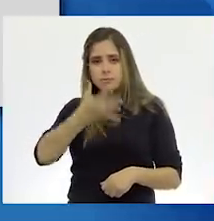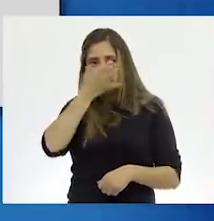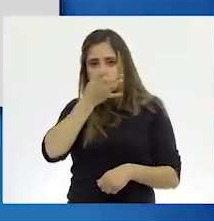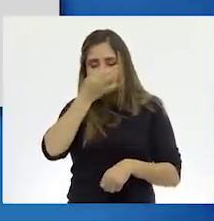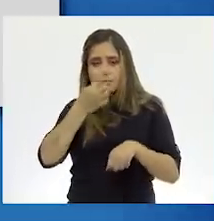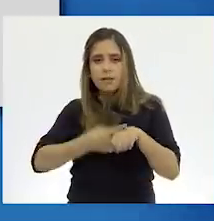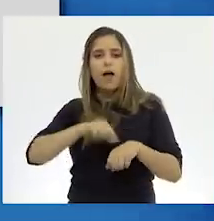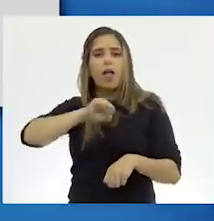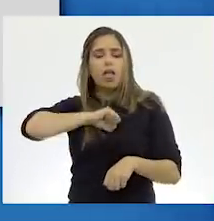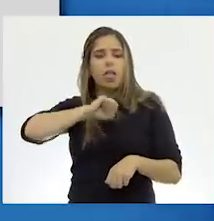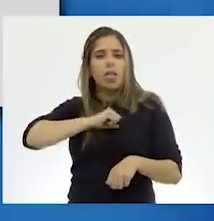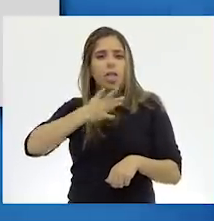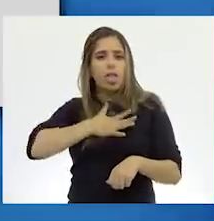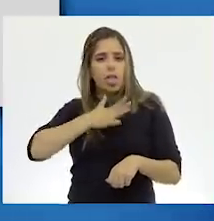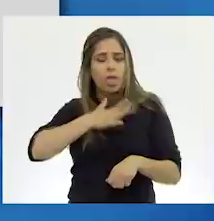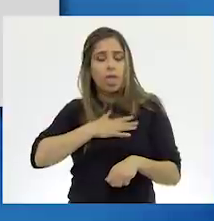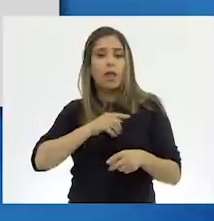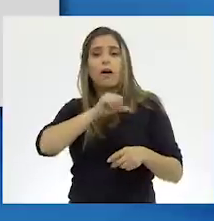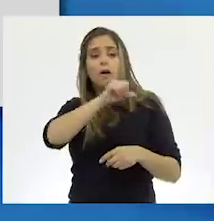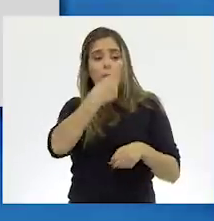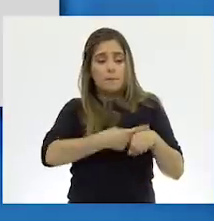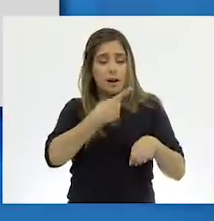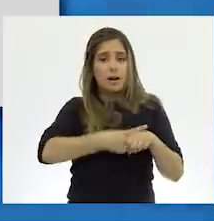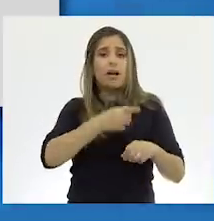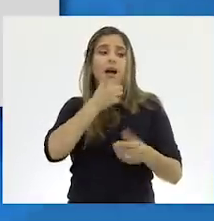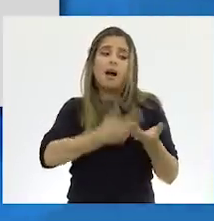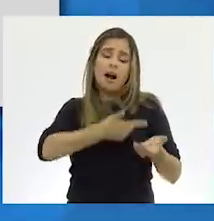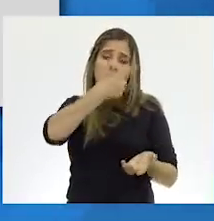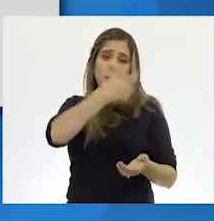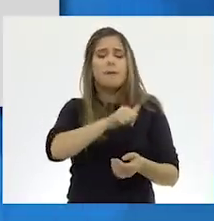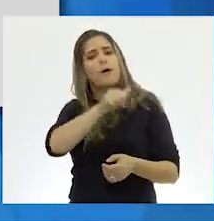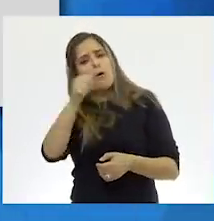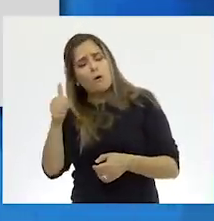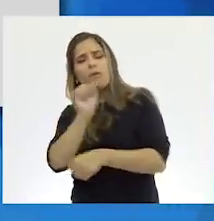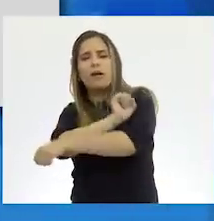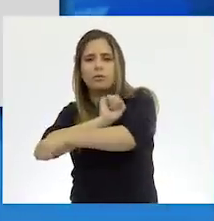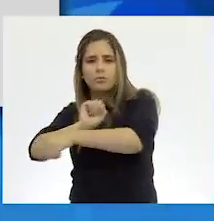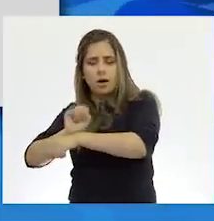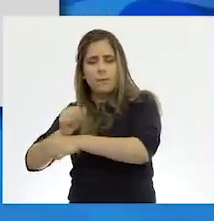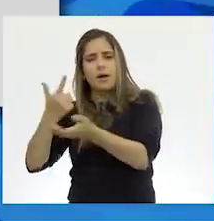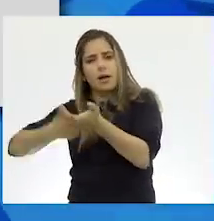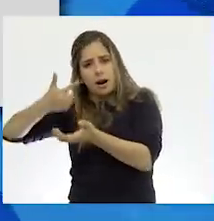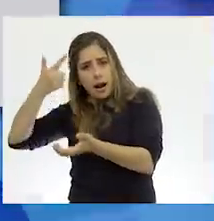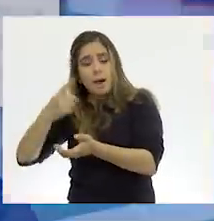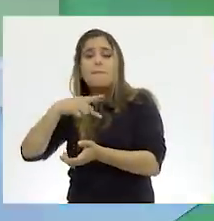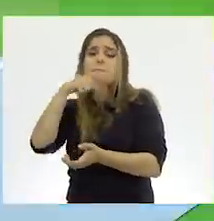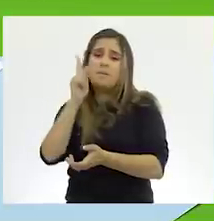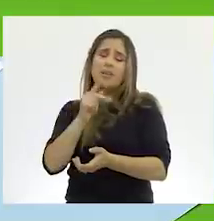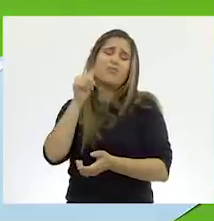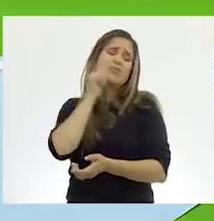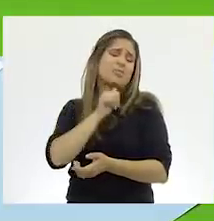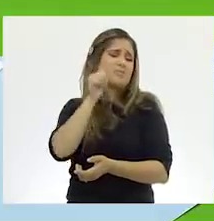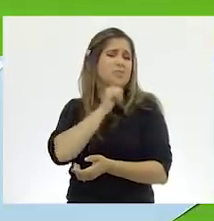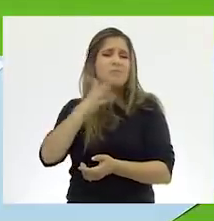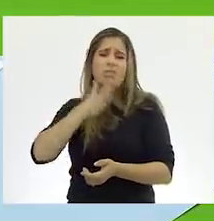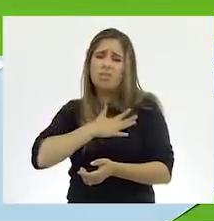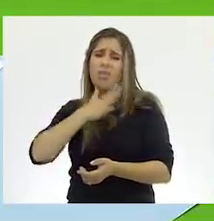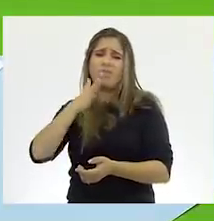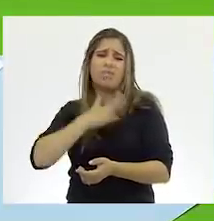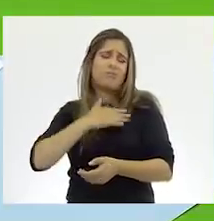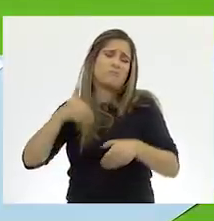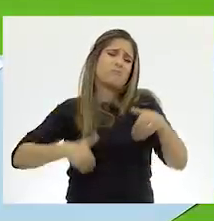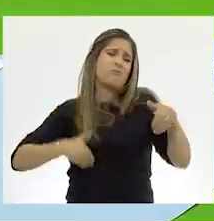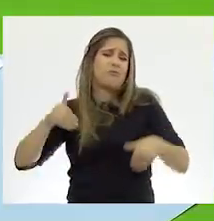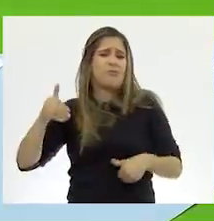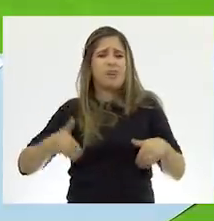tos. Aunque unas son más peligrosas que otras, todas son molestas y nos ocasionan dolor en nuestra